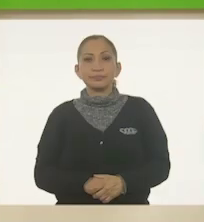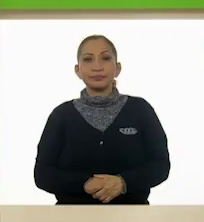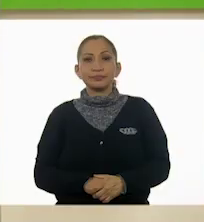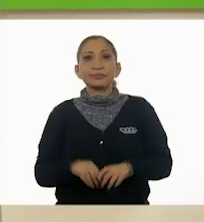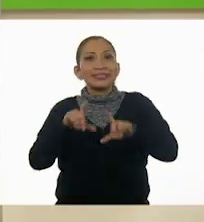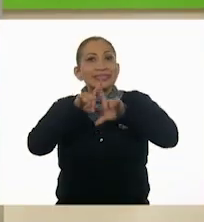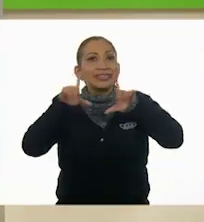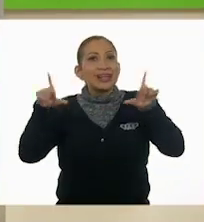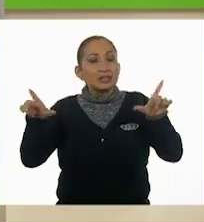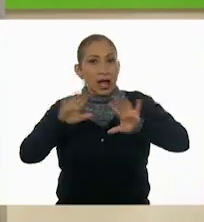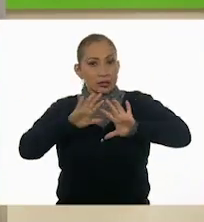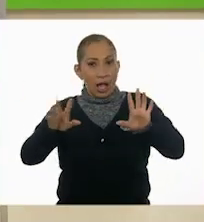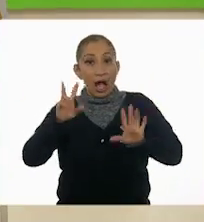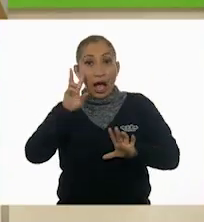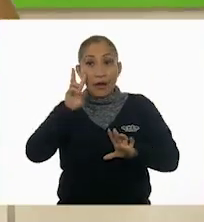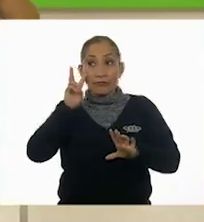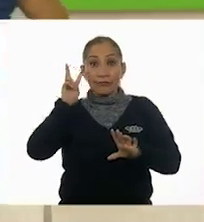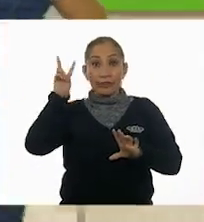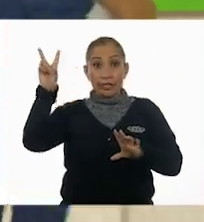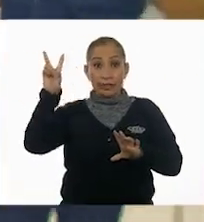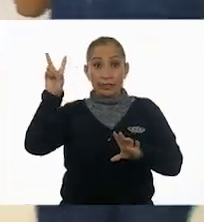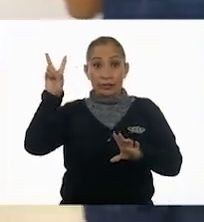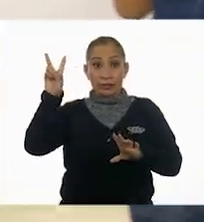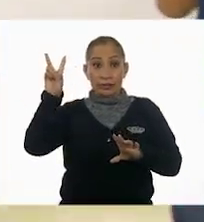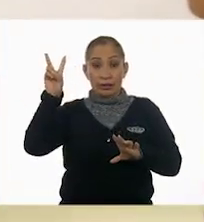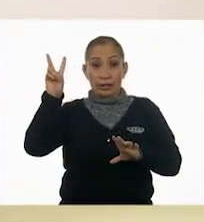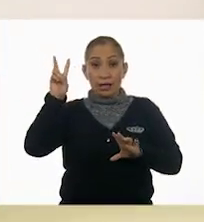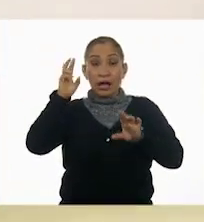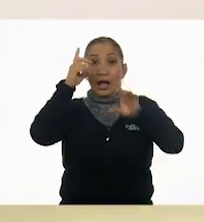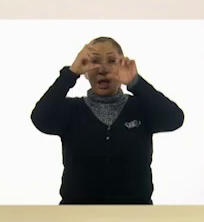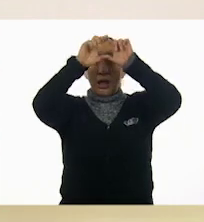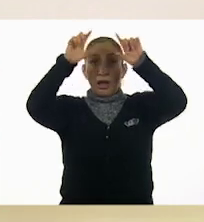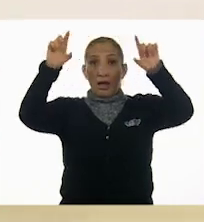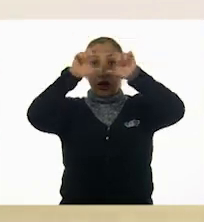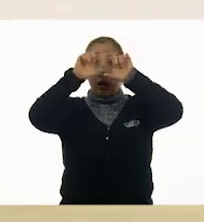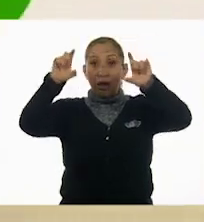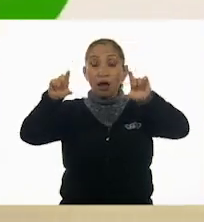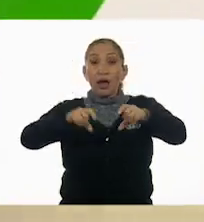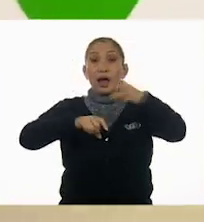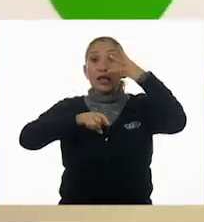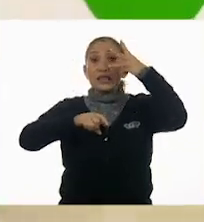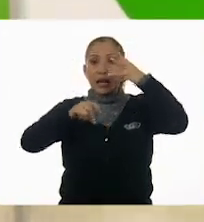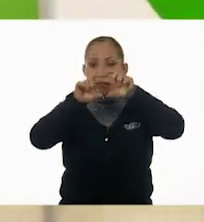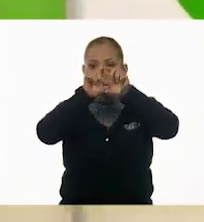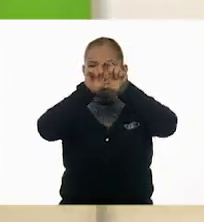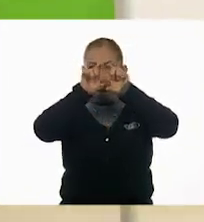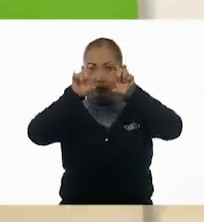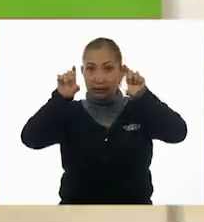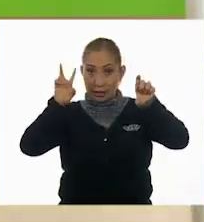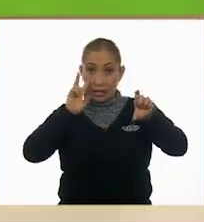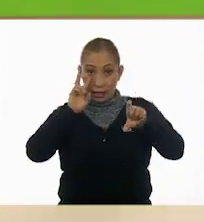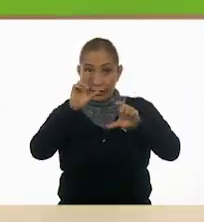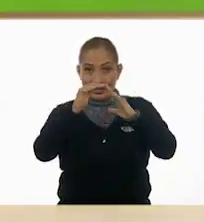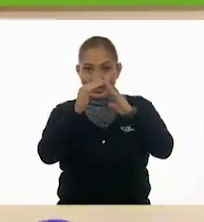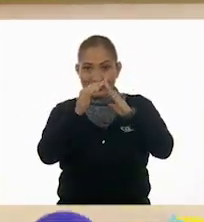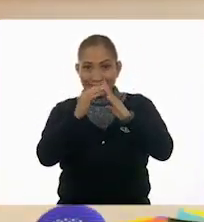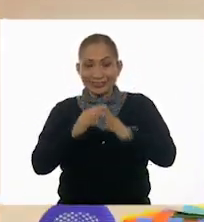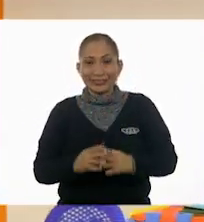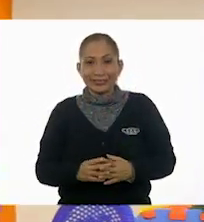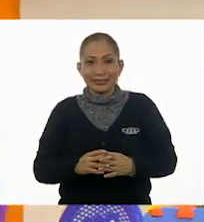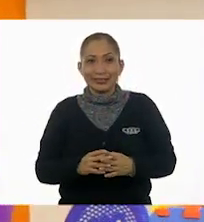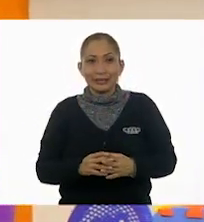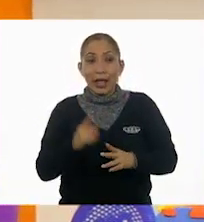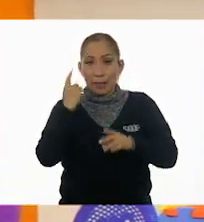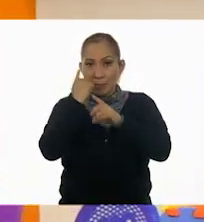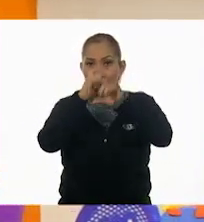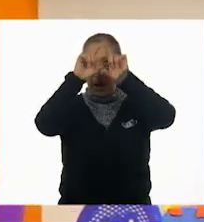¡Listo! Vamos a observar la tercera hilera. ¿Ya vieron ahí en casa? A ver, esta